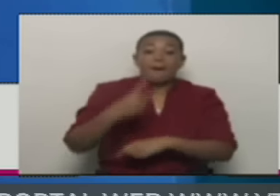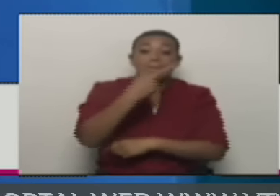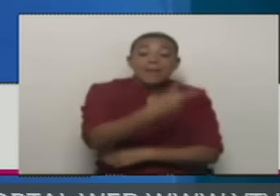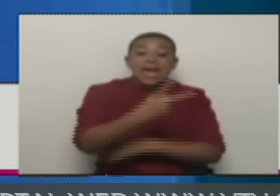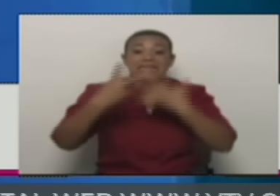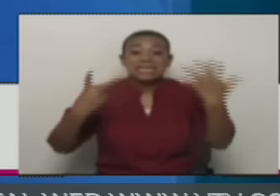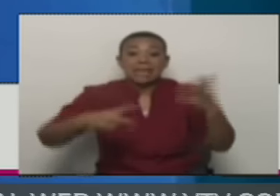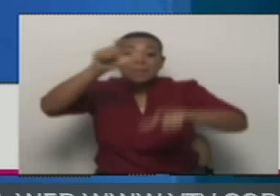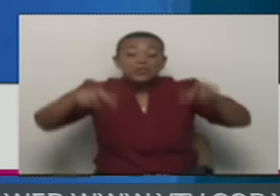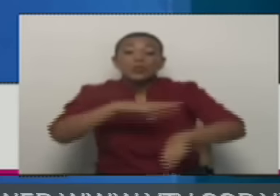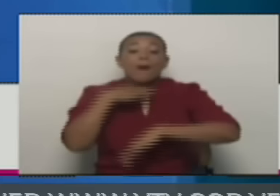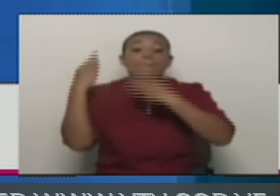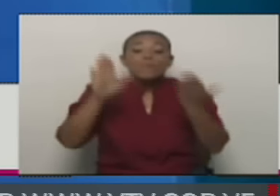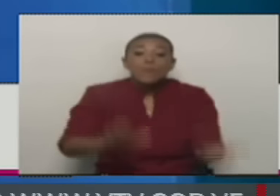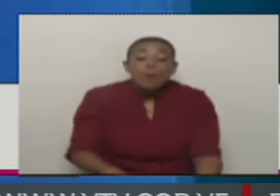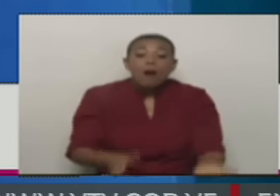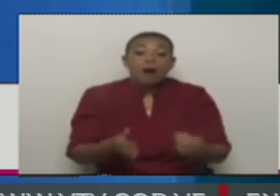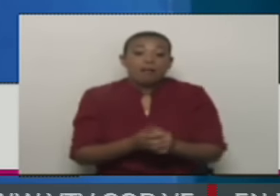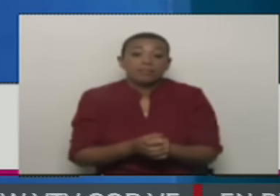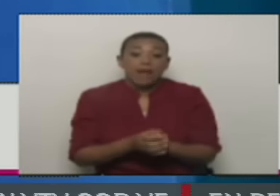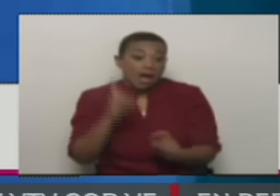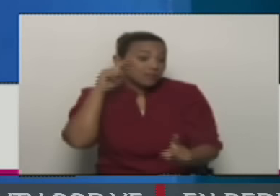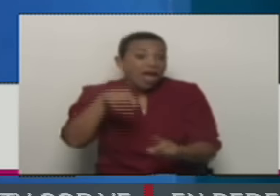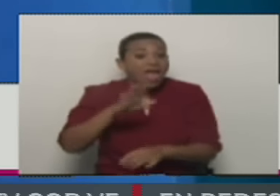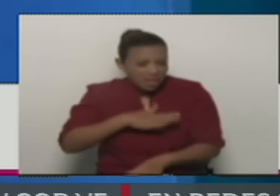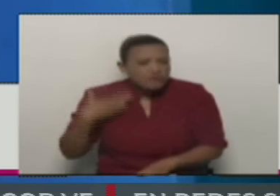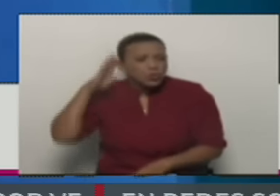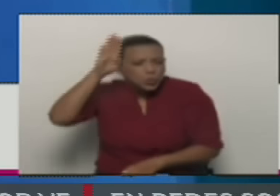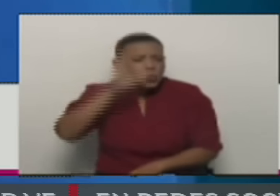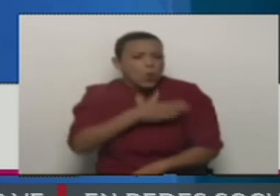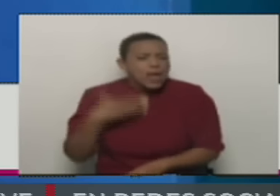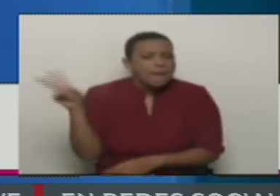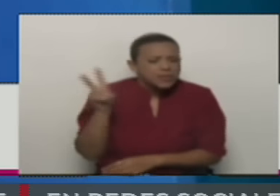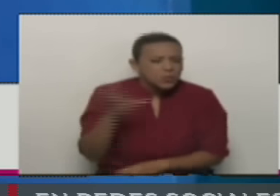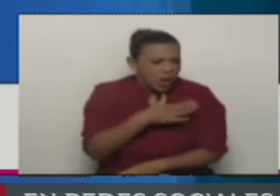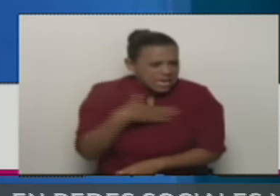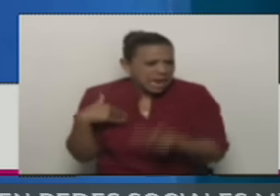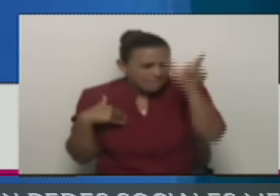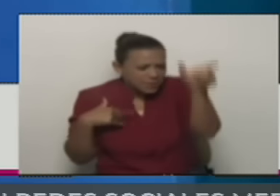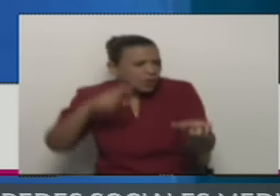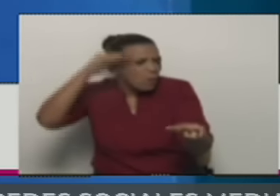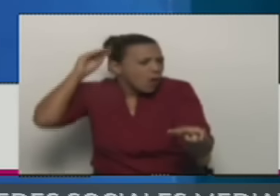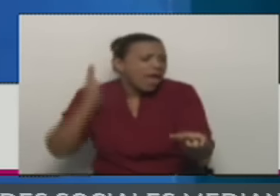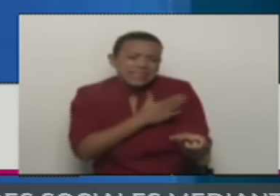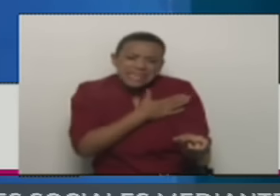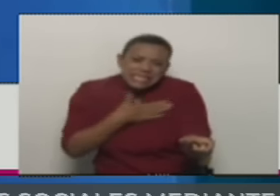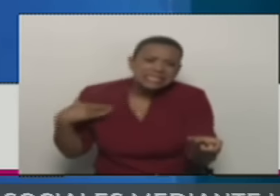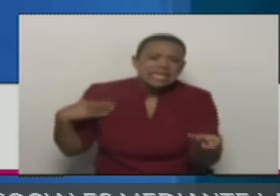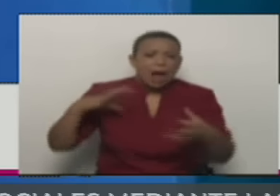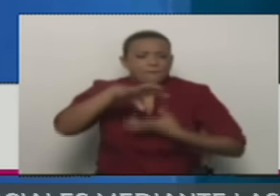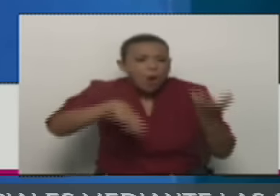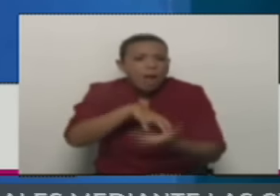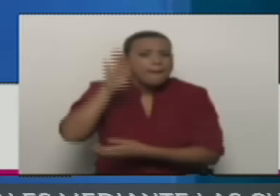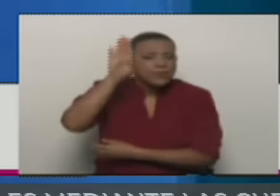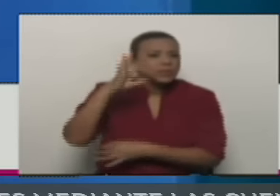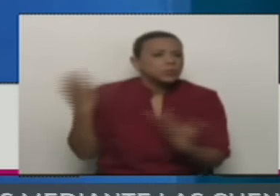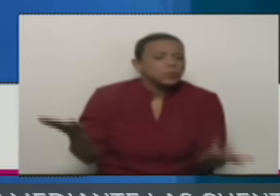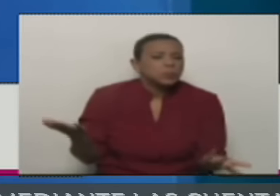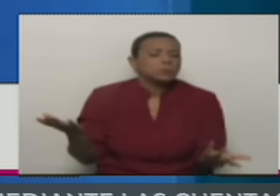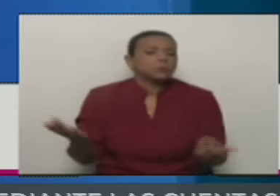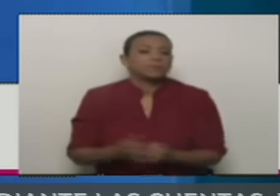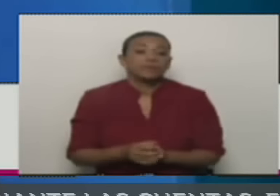personas asesinadas. Ese es el futuro que ella quiere para Venezuela, así de sencilla. Así, bueno, la oposición tiene que